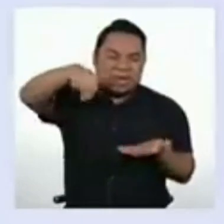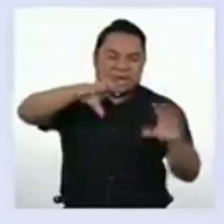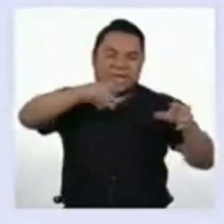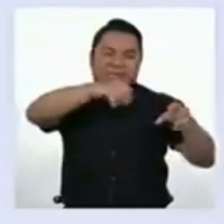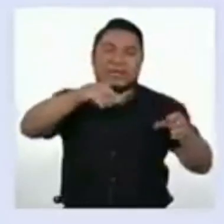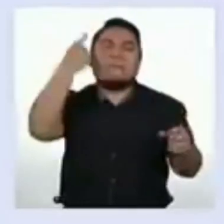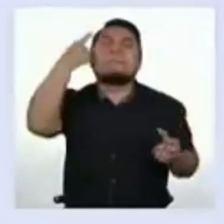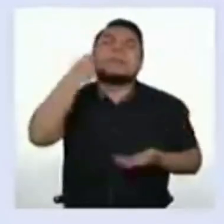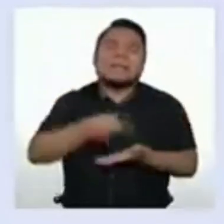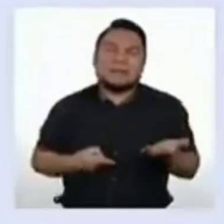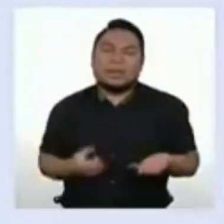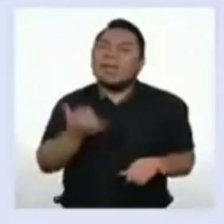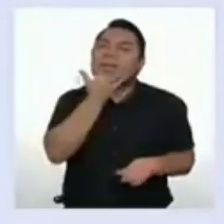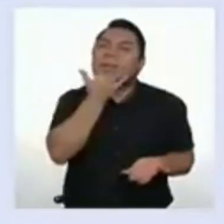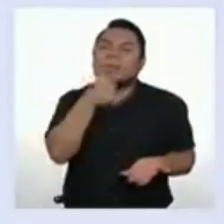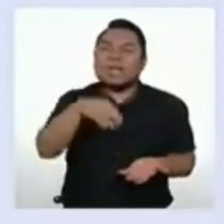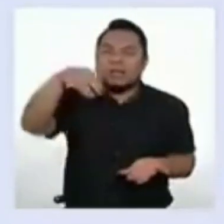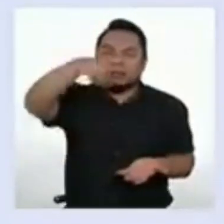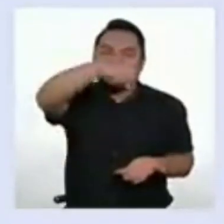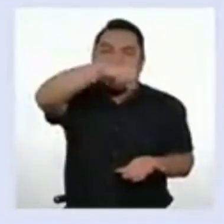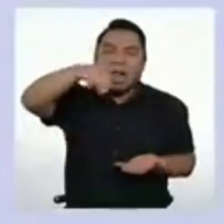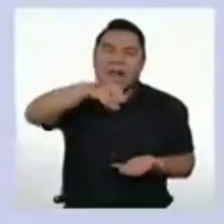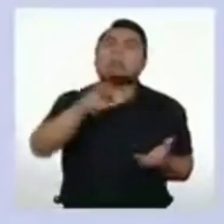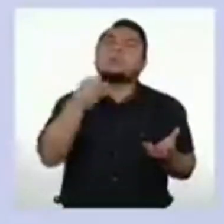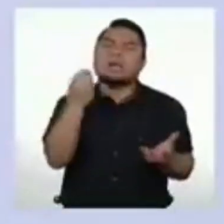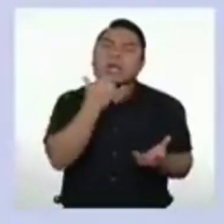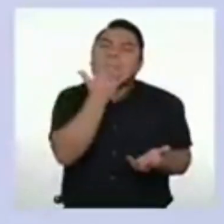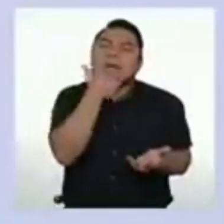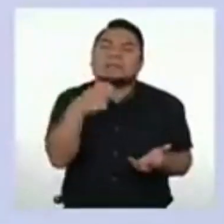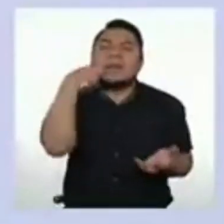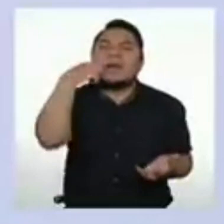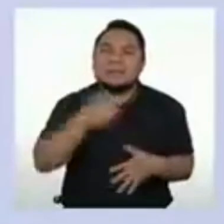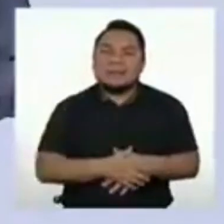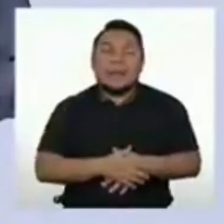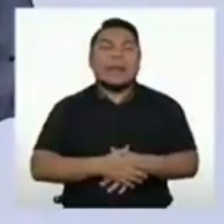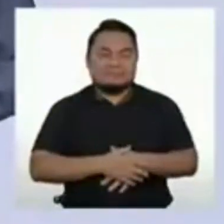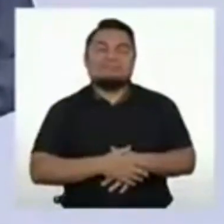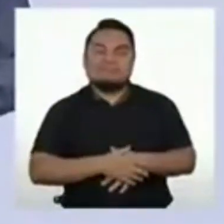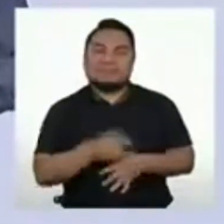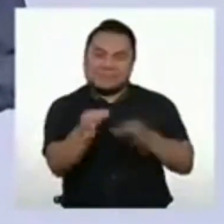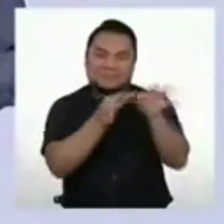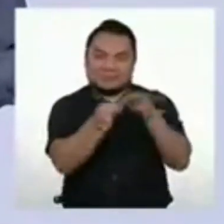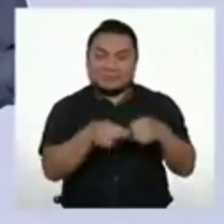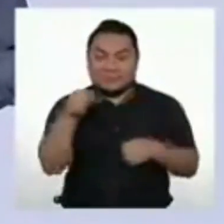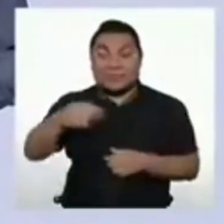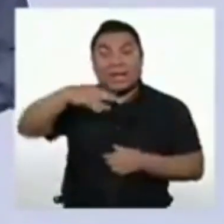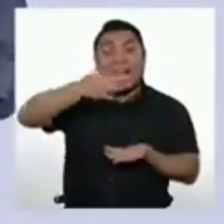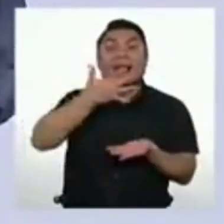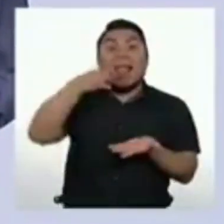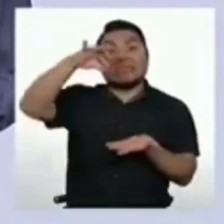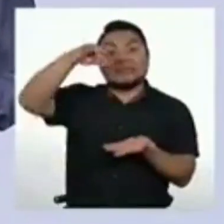también, ¿qué le pasa a la carne en este proceso? Cuéntenos, por favor. Vamos a averiguarlo. La sal tiene muchos